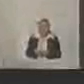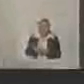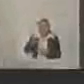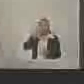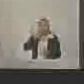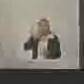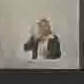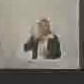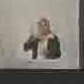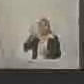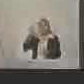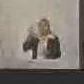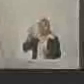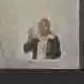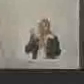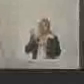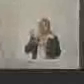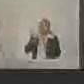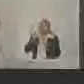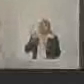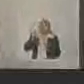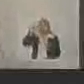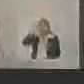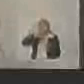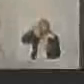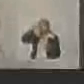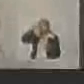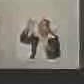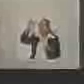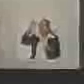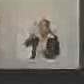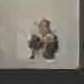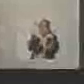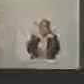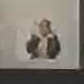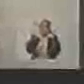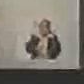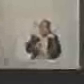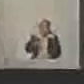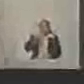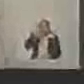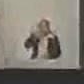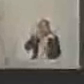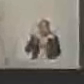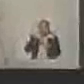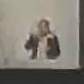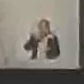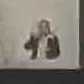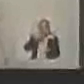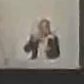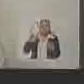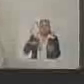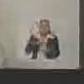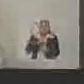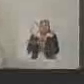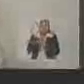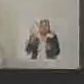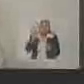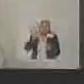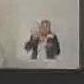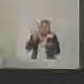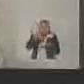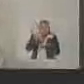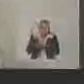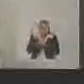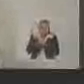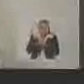hacerla pública. De hecho, hay que hacerlo mensualmente, pero ponerla en el portal. También hay